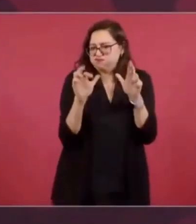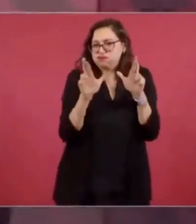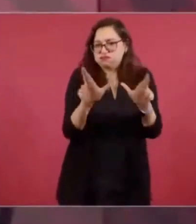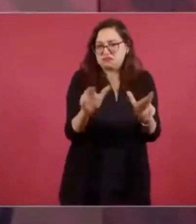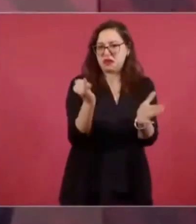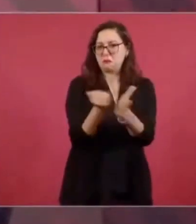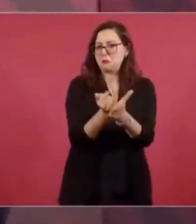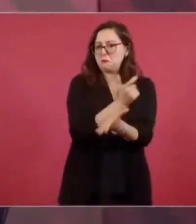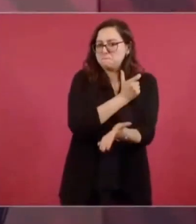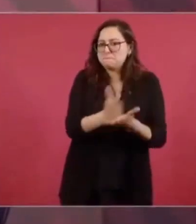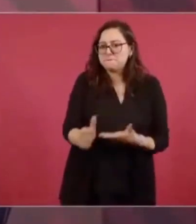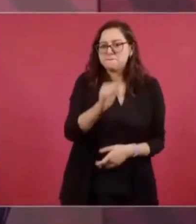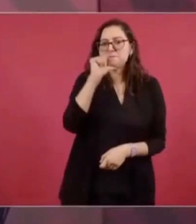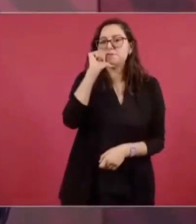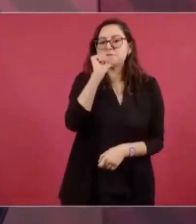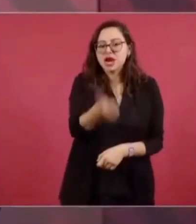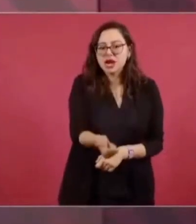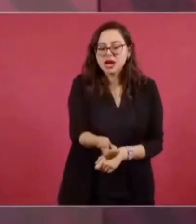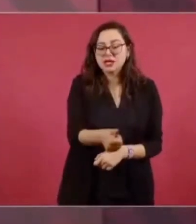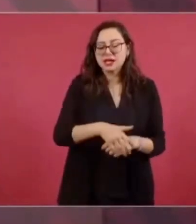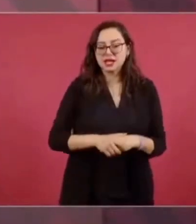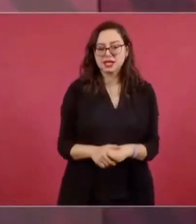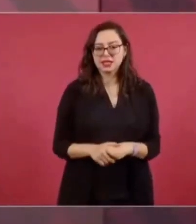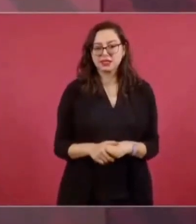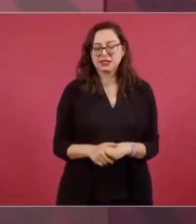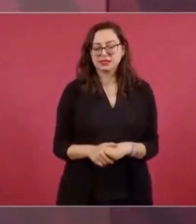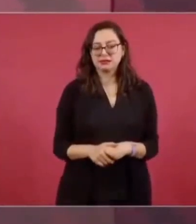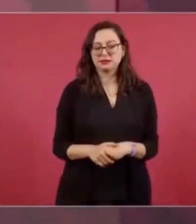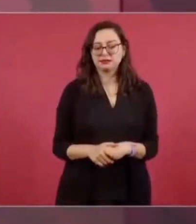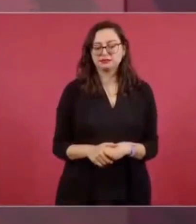Pero lo mismo,